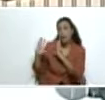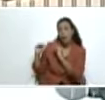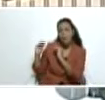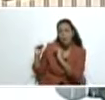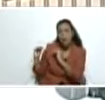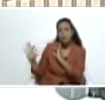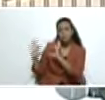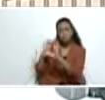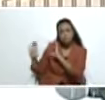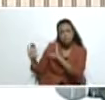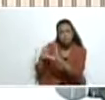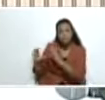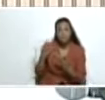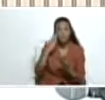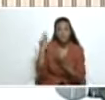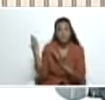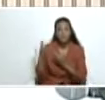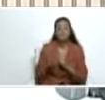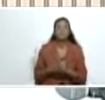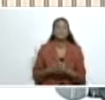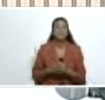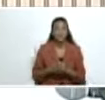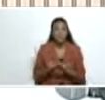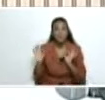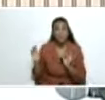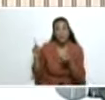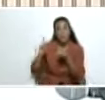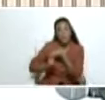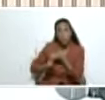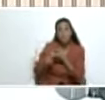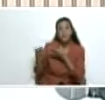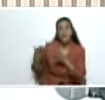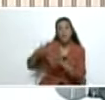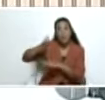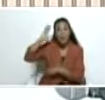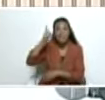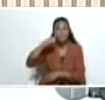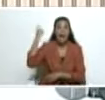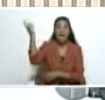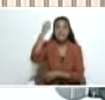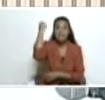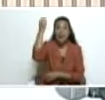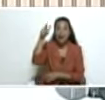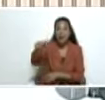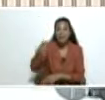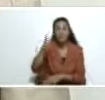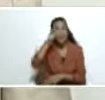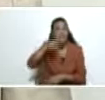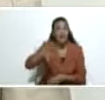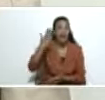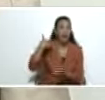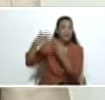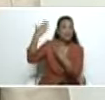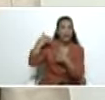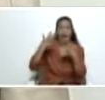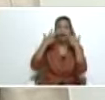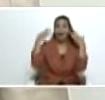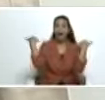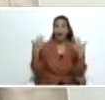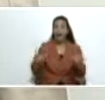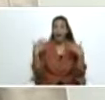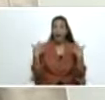Silita, la tinaquillera de oro. La llevé para llano, a Silita. Quedó loca.